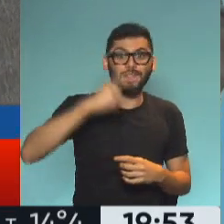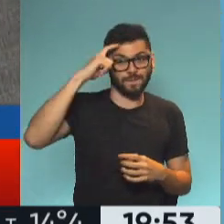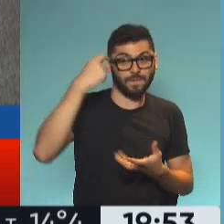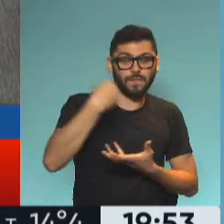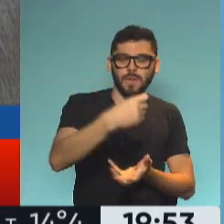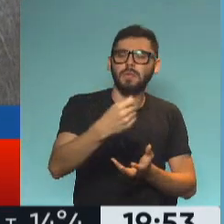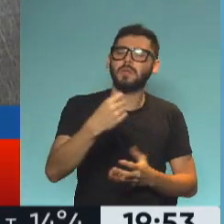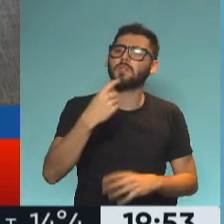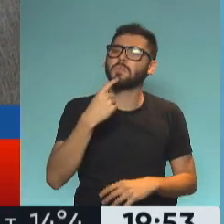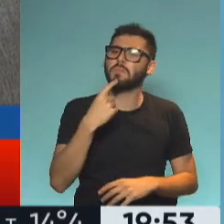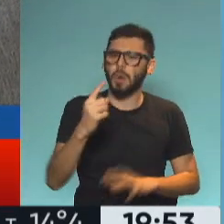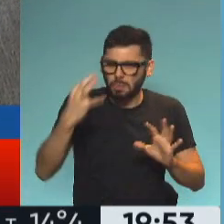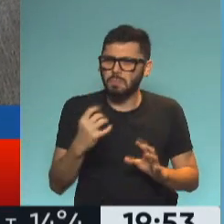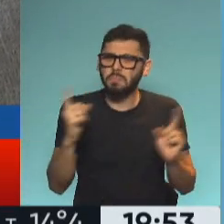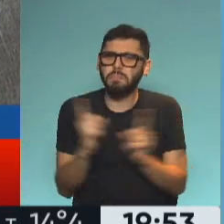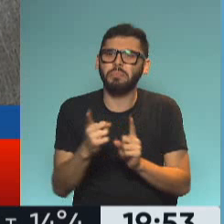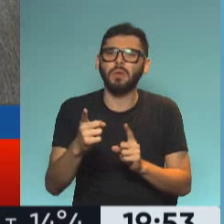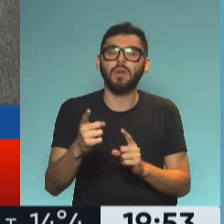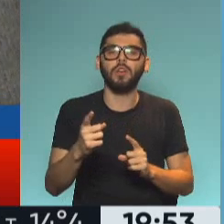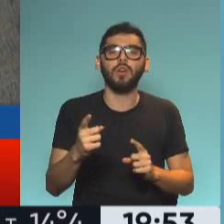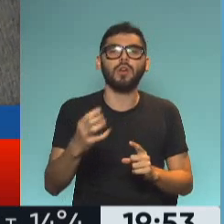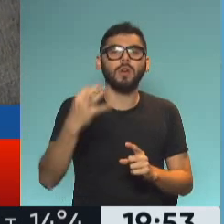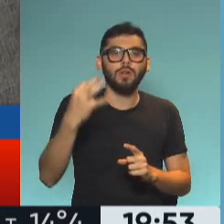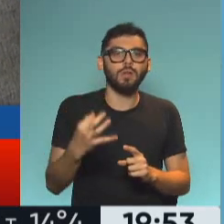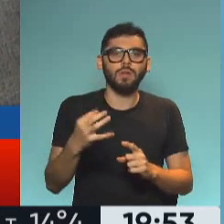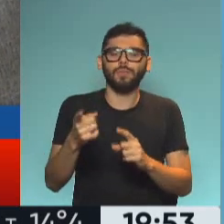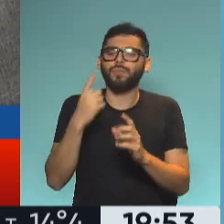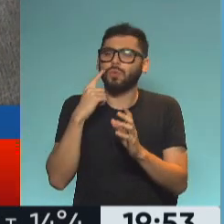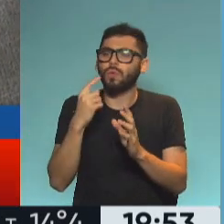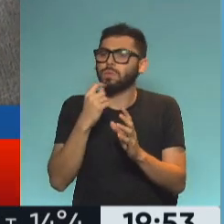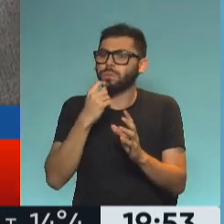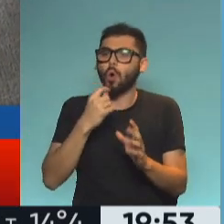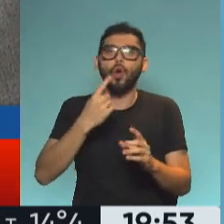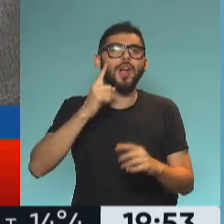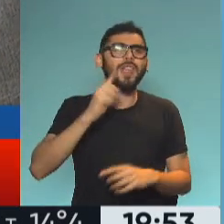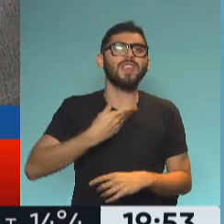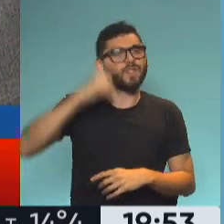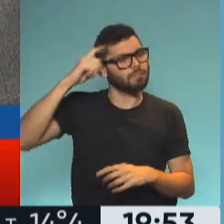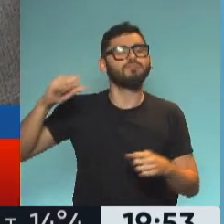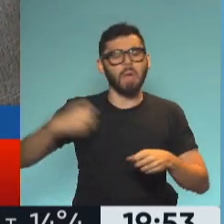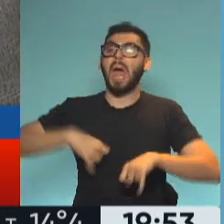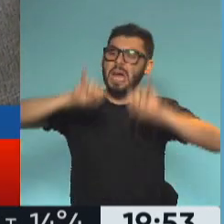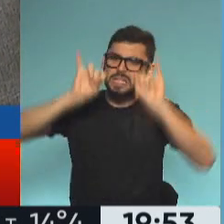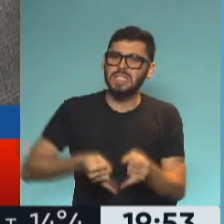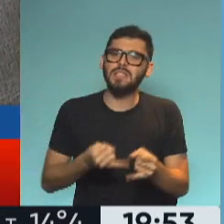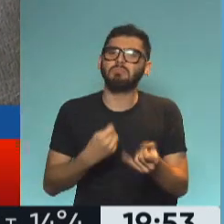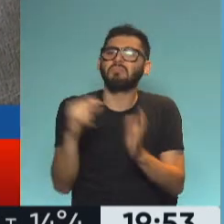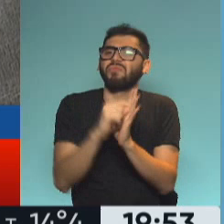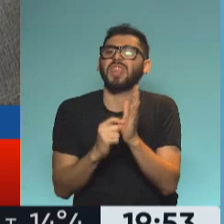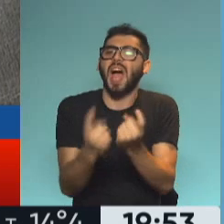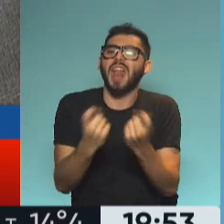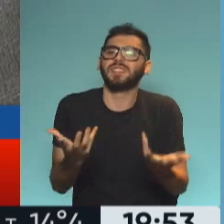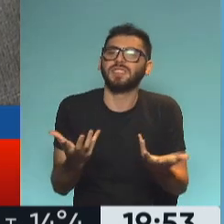emergencia. Concretamente le consulto, ¿qué es lo que debería pasar? ¿Cuáles son los criterios a tener en cuenta para decir, bueno, está bien, vamos a establecer un IFE